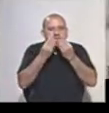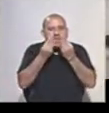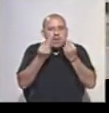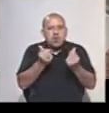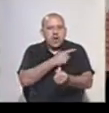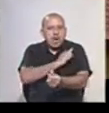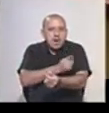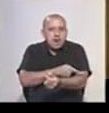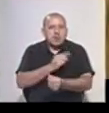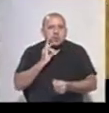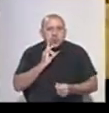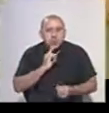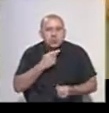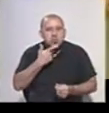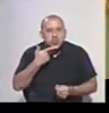¿no?